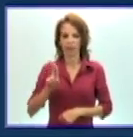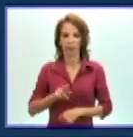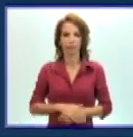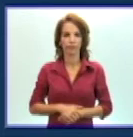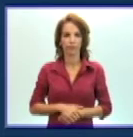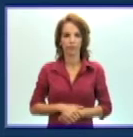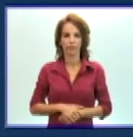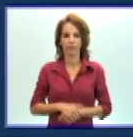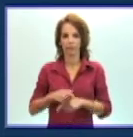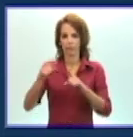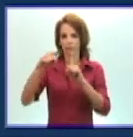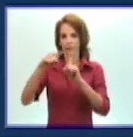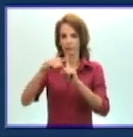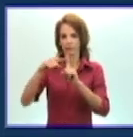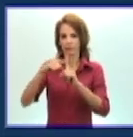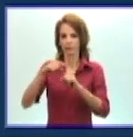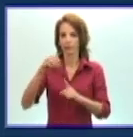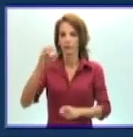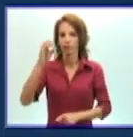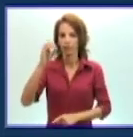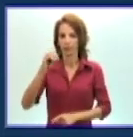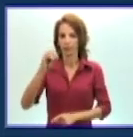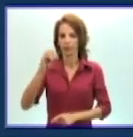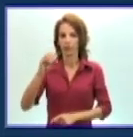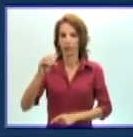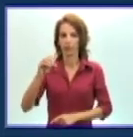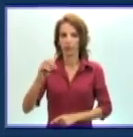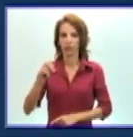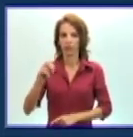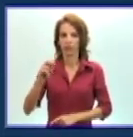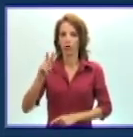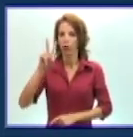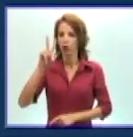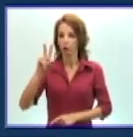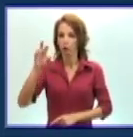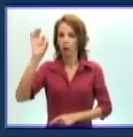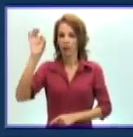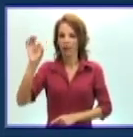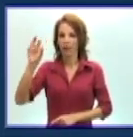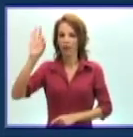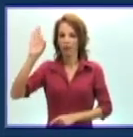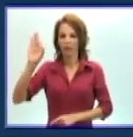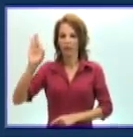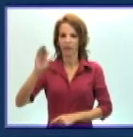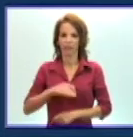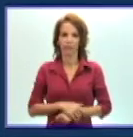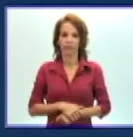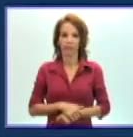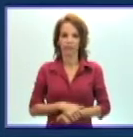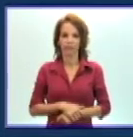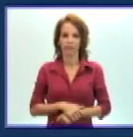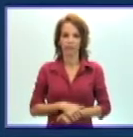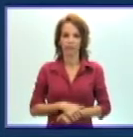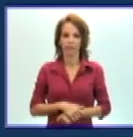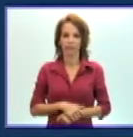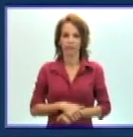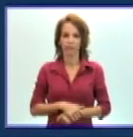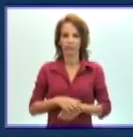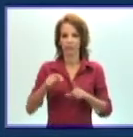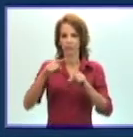Fahrenheit nos dio que es 2 grados Fahrenheit. Y en la escala